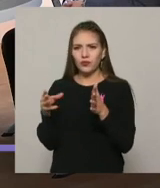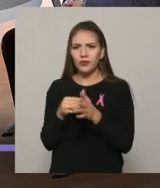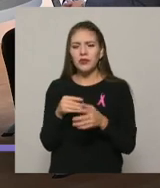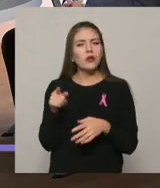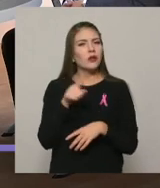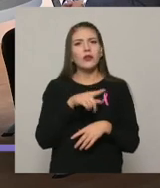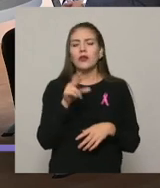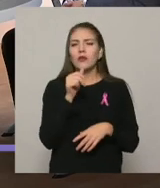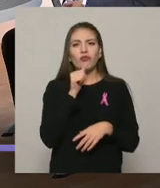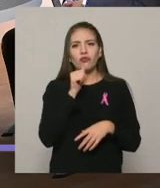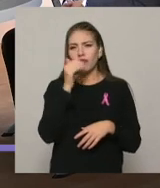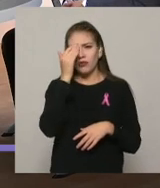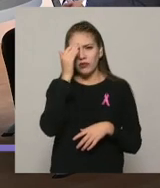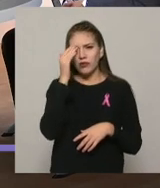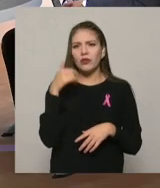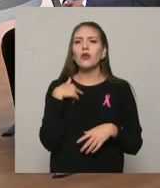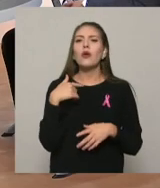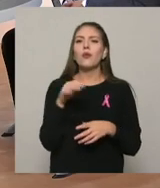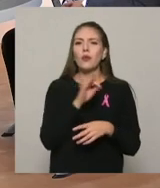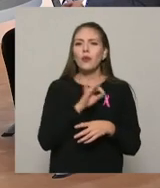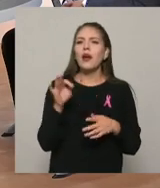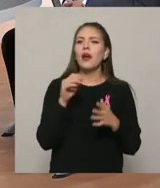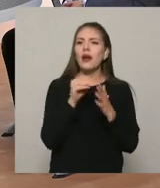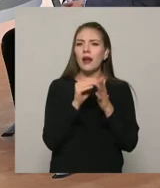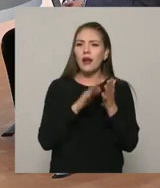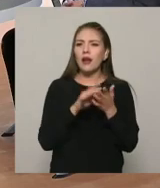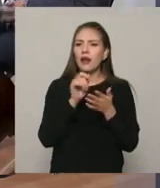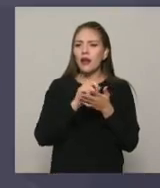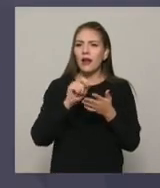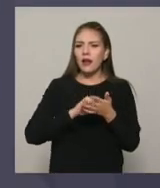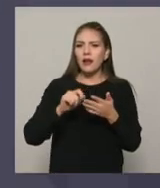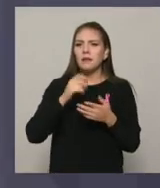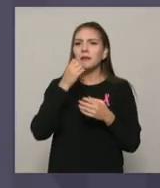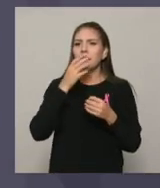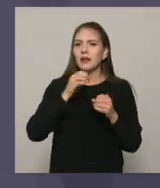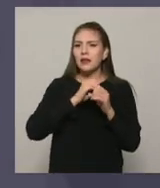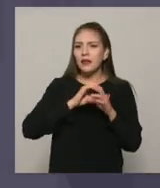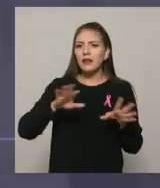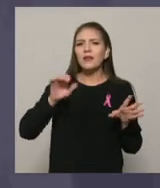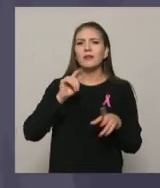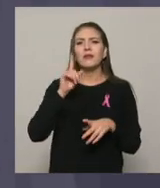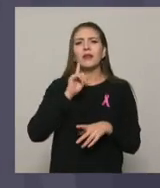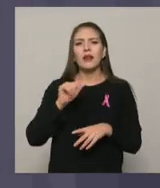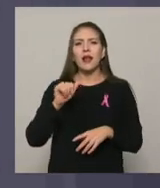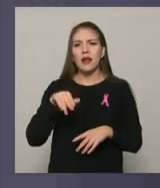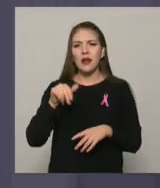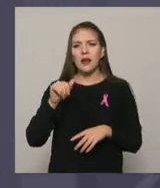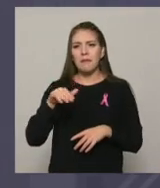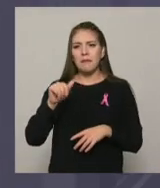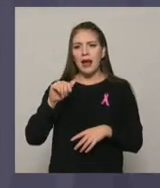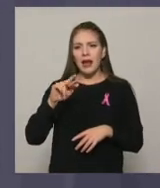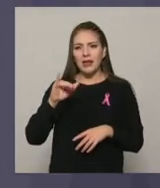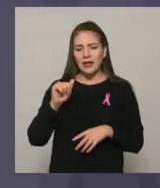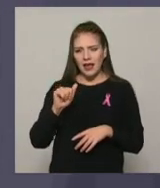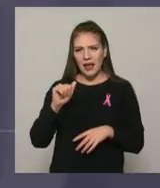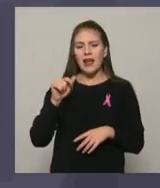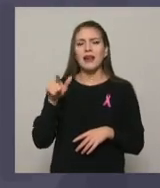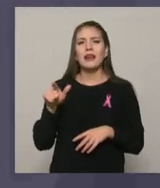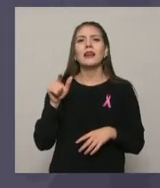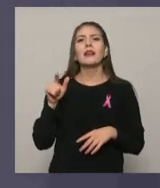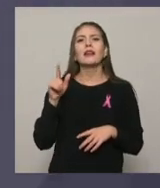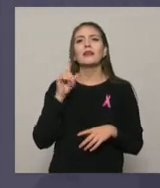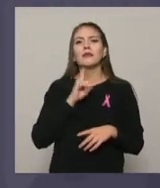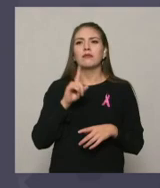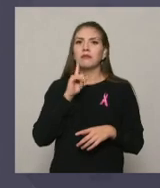un artículo muy revelador con entrevistas a personajes muy importantes como Ana María Cheto, ¿no?, que ha sido una experta en física y una eminencia a